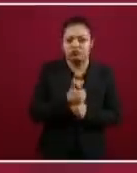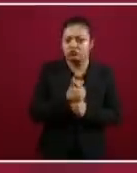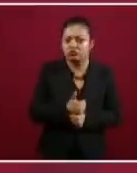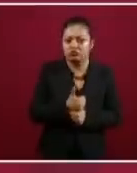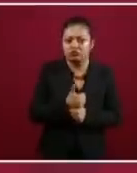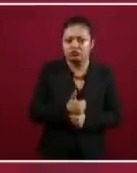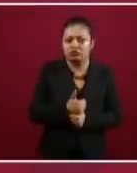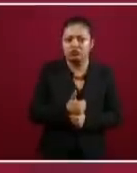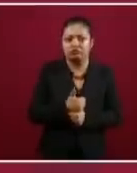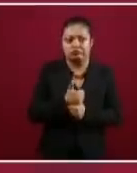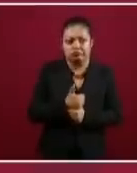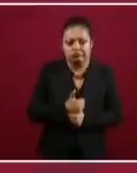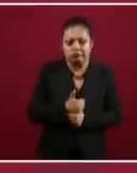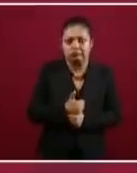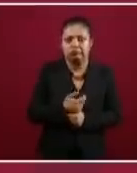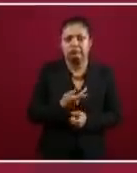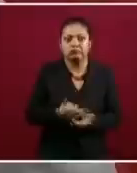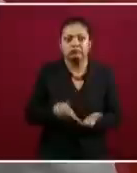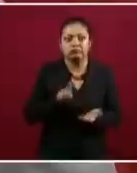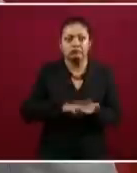y cuesta